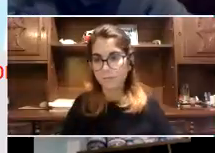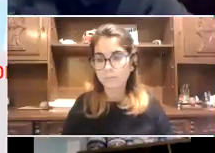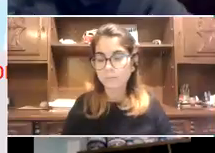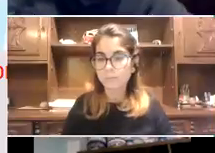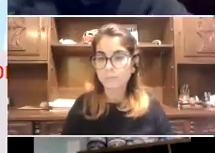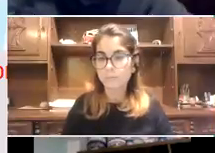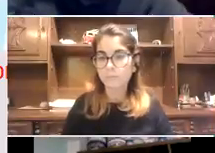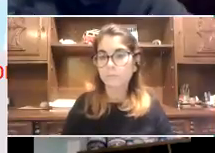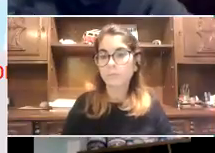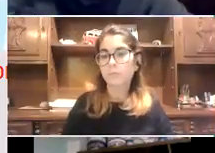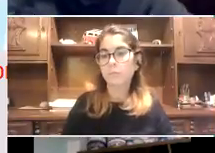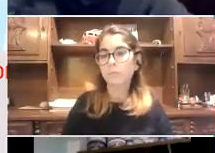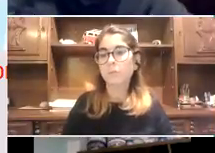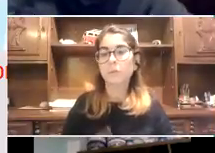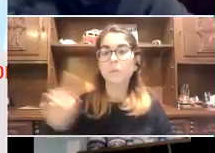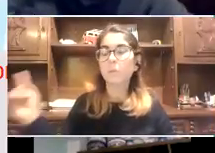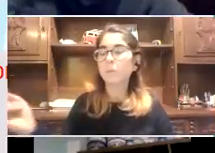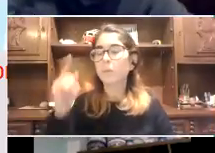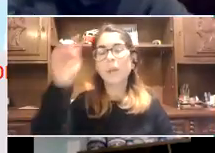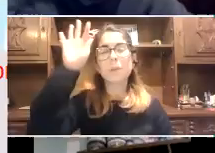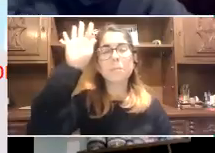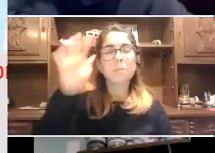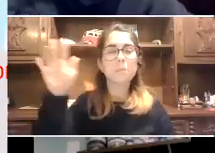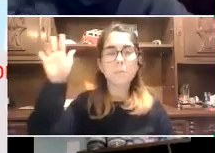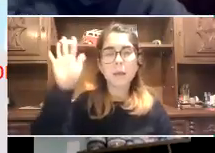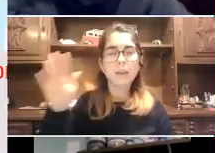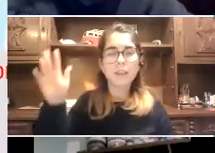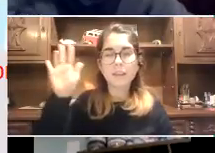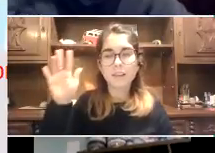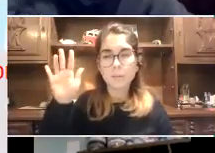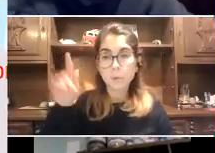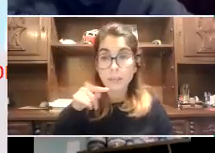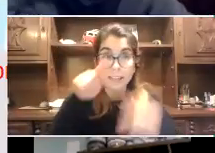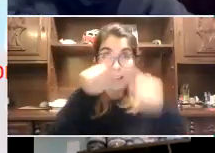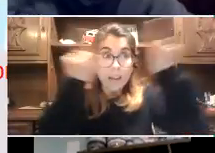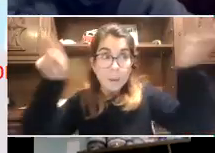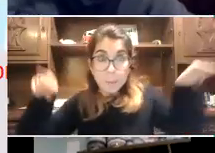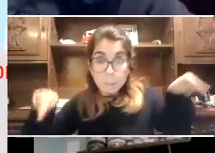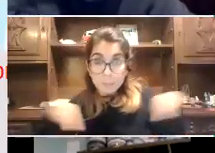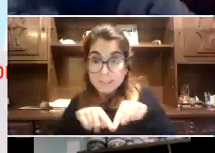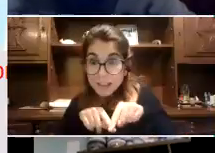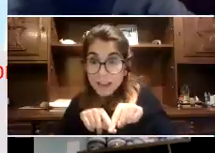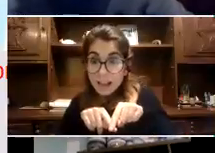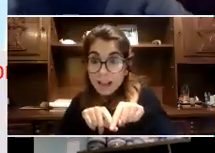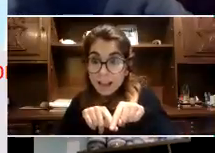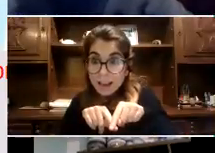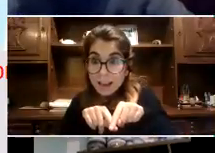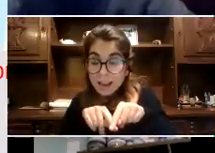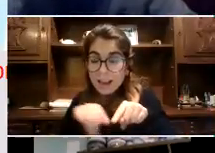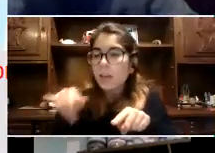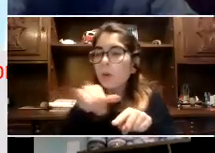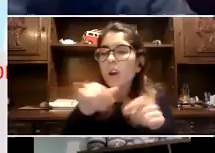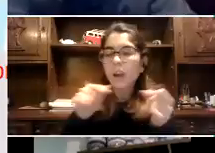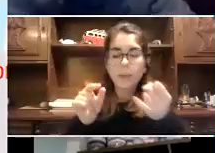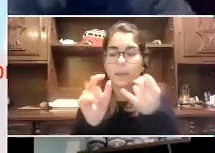Entonces vamos en primer lugar a imaginar que la habitación en la cual estamos corresponde al